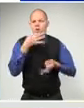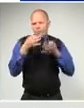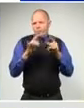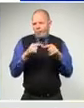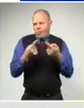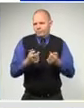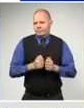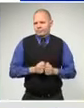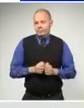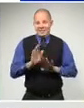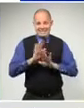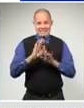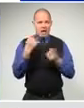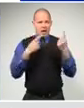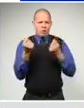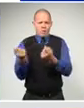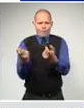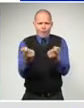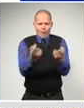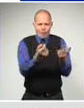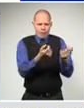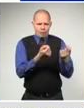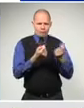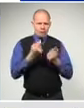de informaciones que se han venido